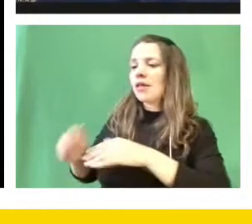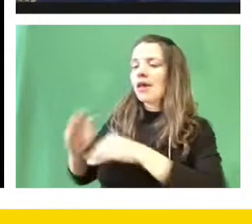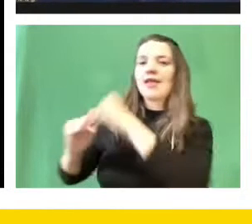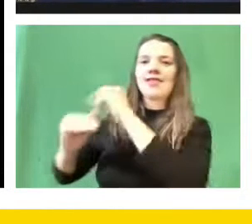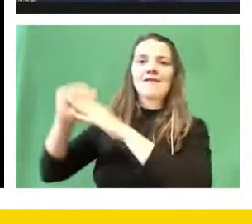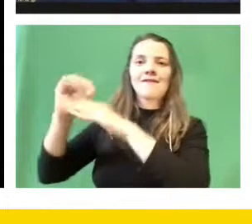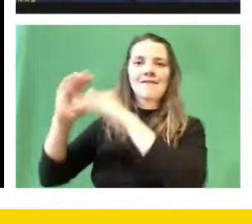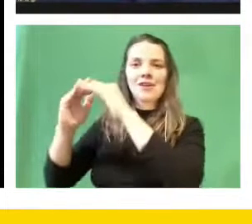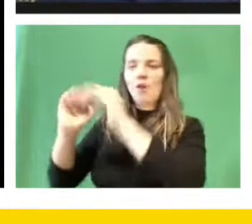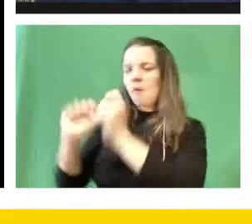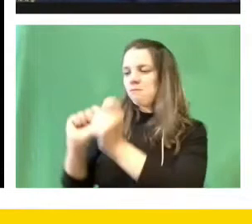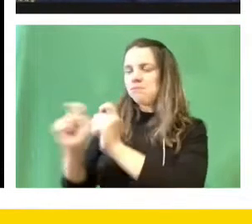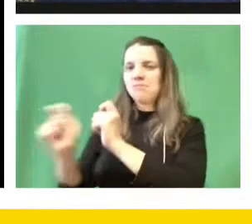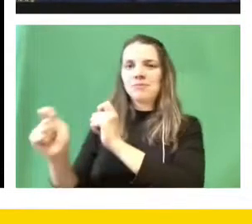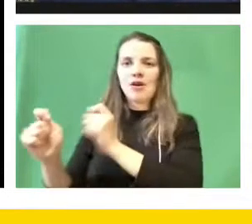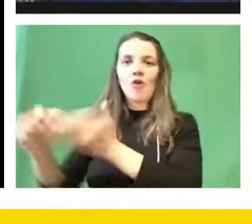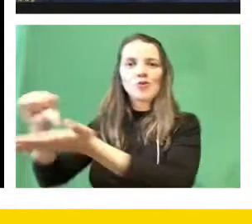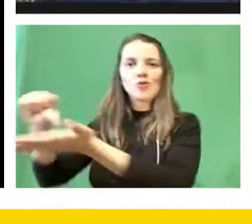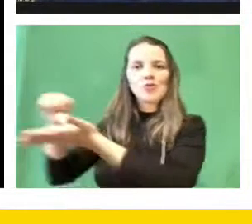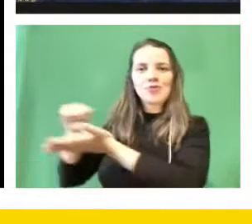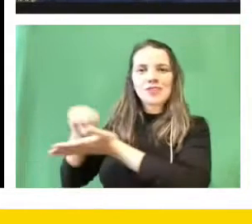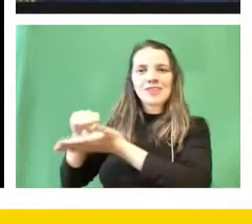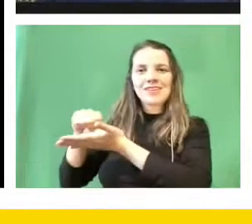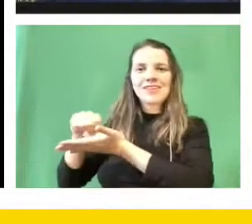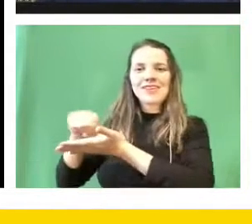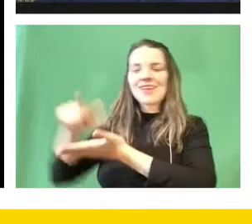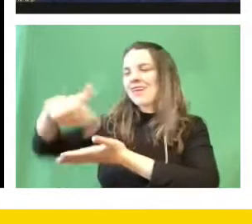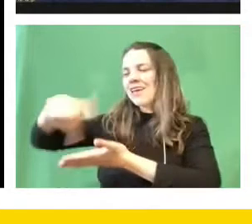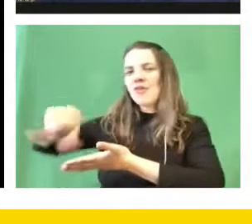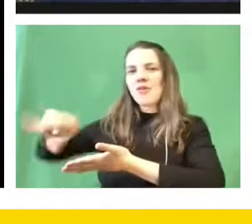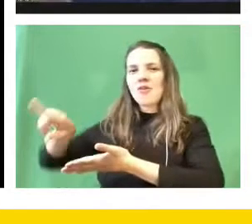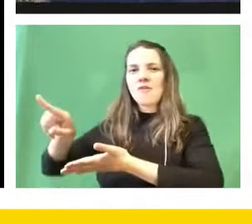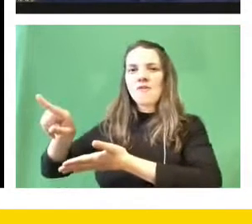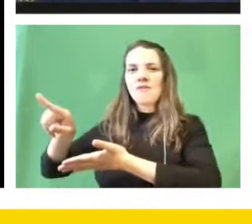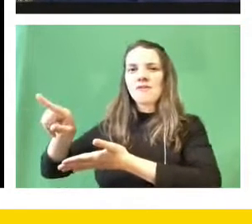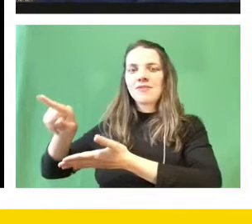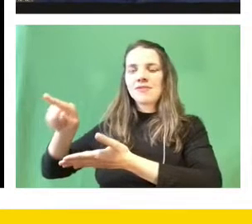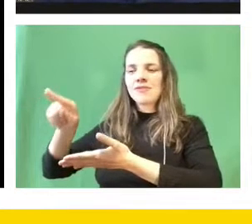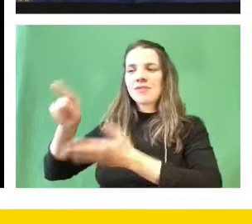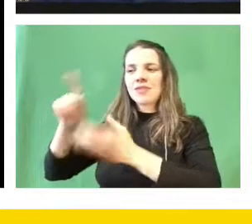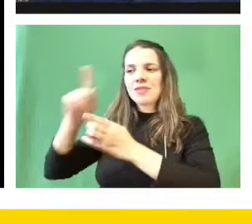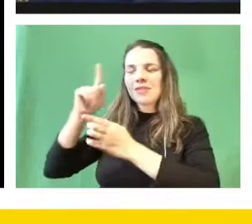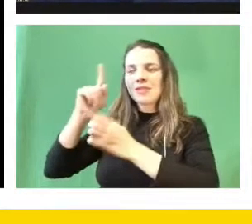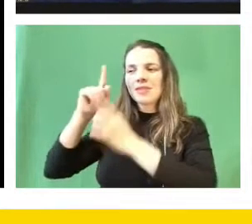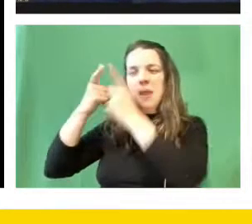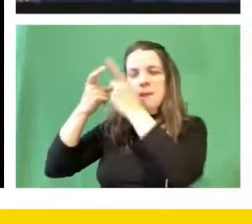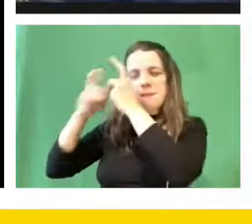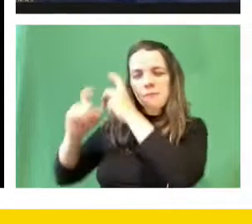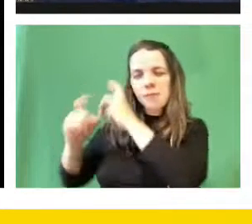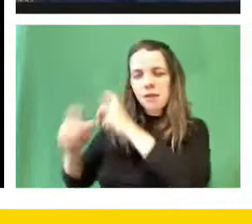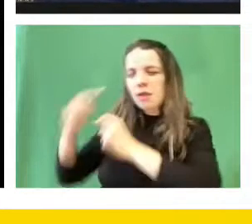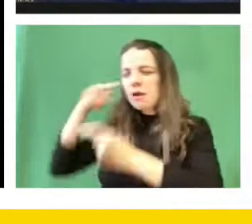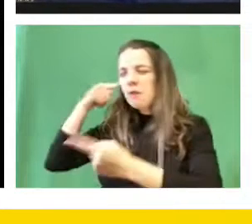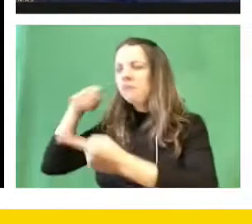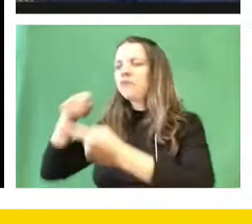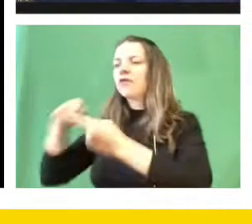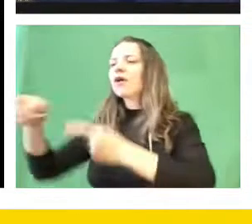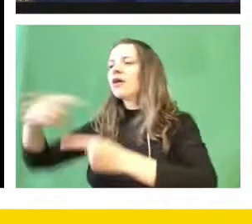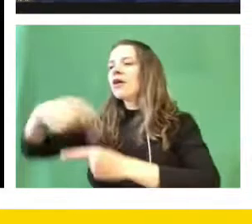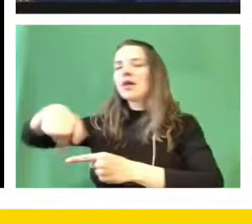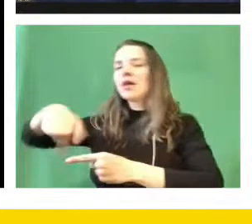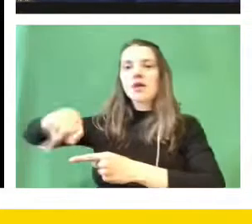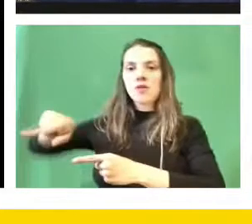ciudades. De lo contrario, vamos a estar, en el fondo, llevando a las personas con discapacidad y movilidad